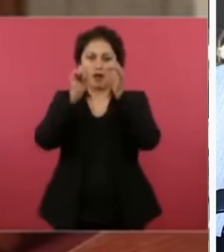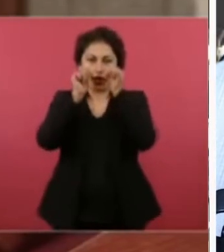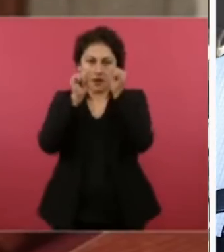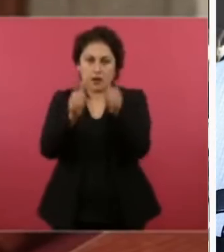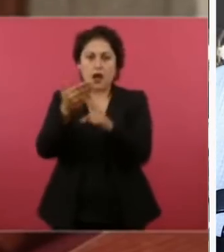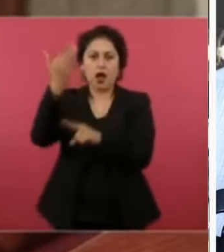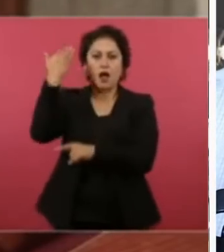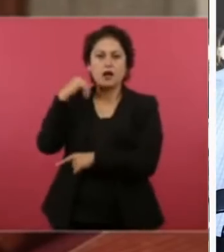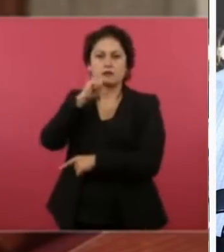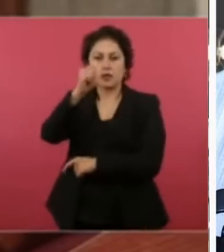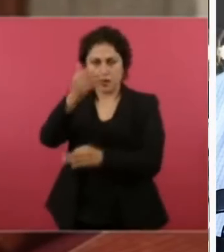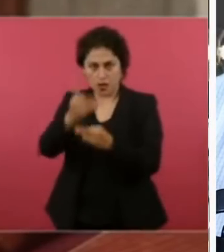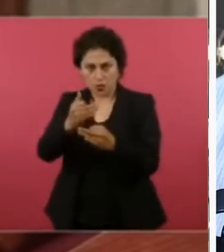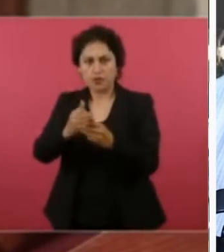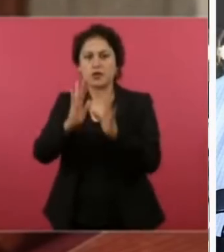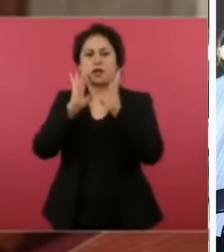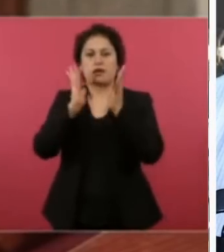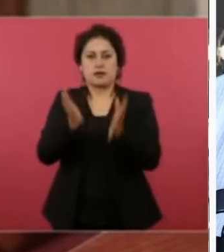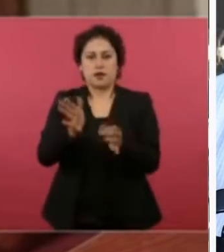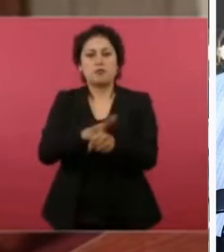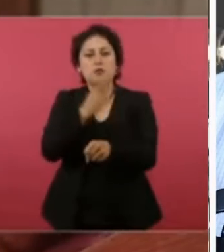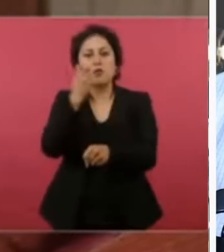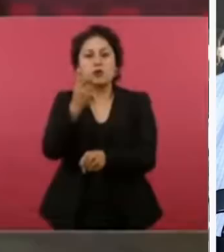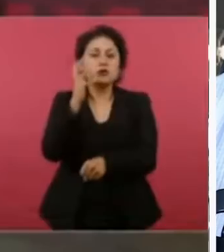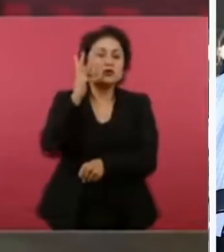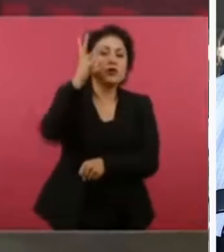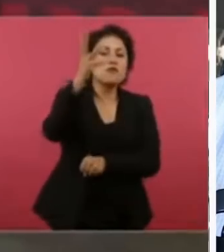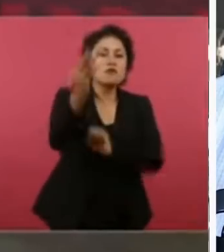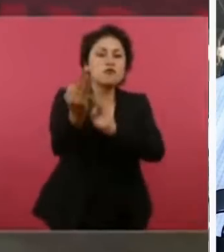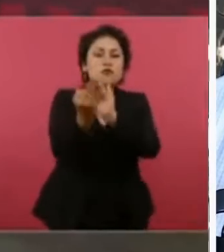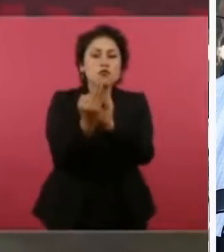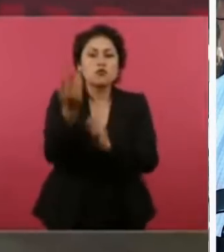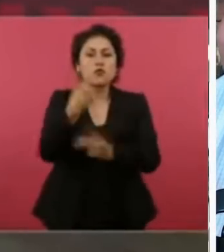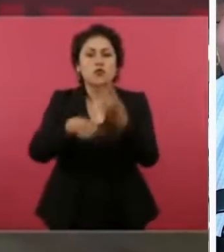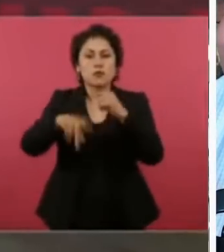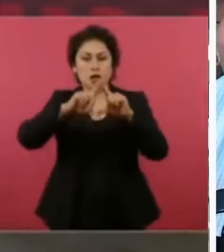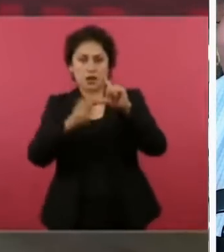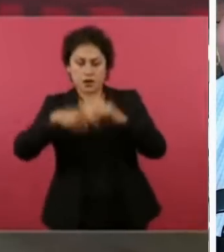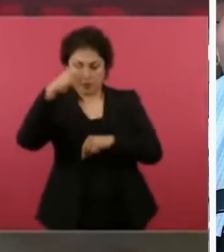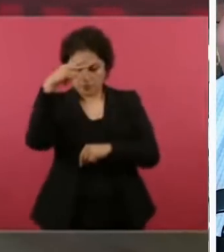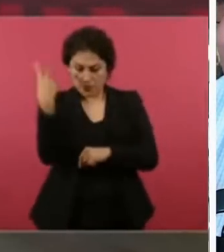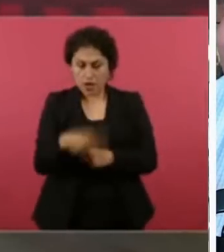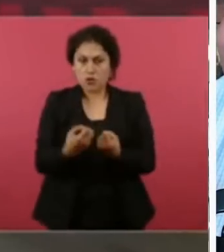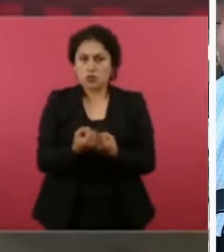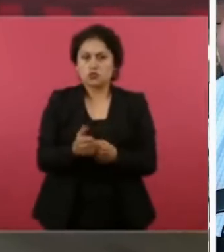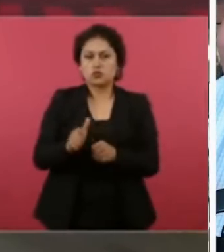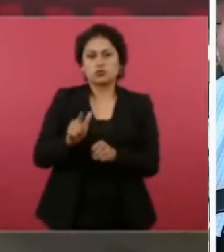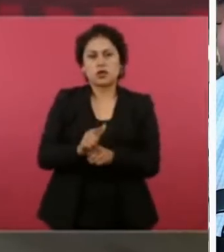Y de esta manera nuestro país se convertirá en una potencia con dimensión social.